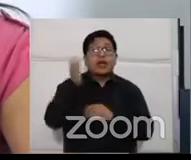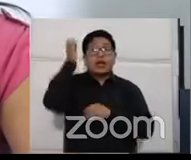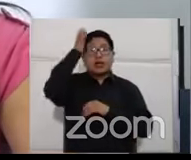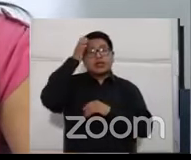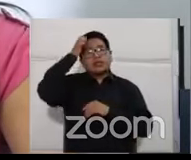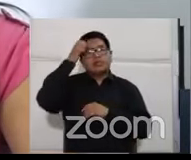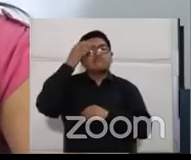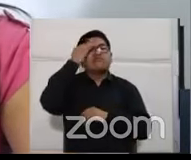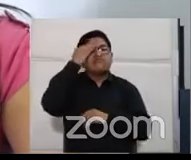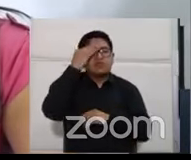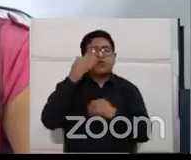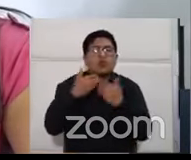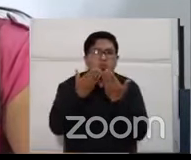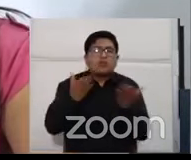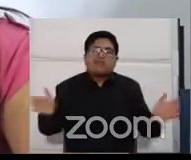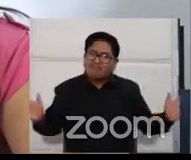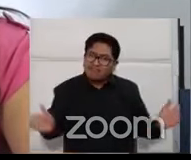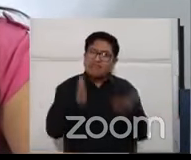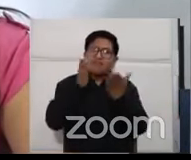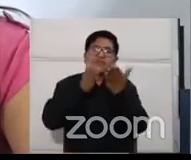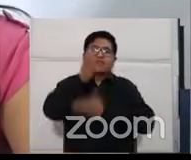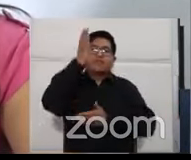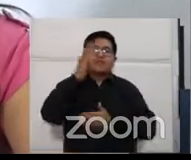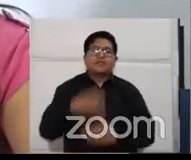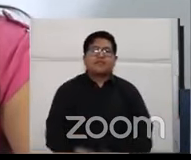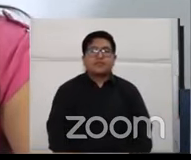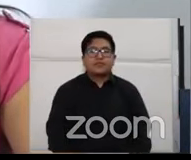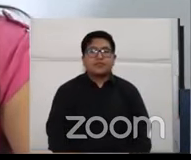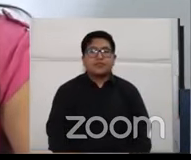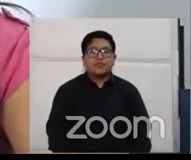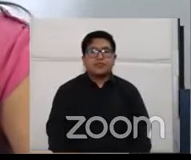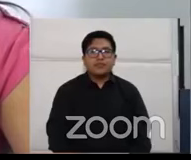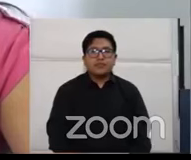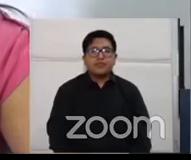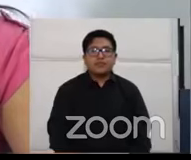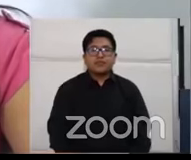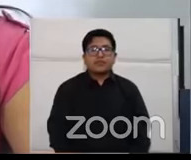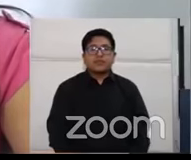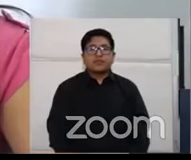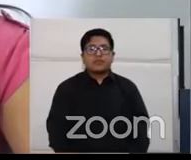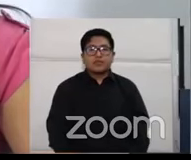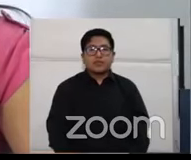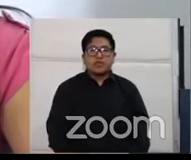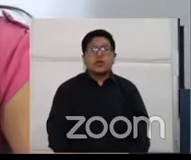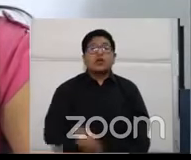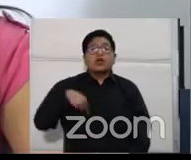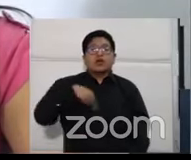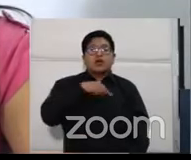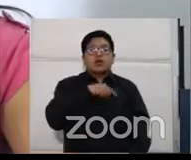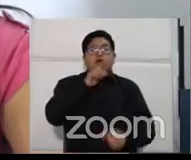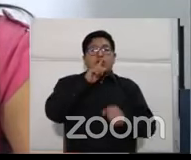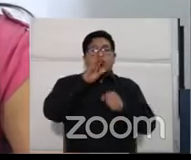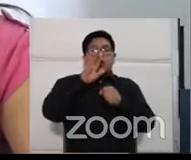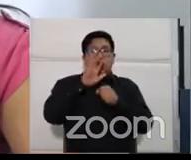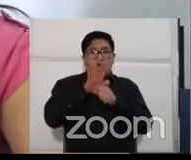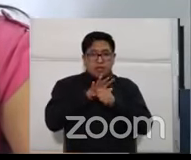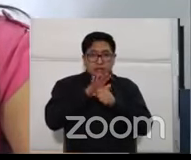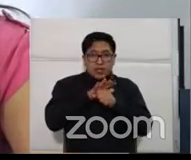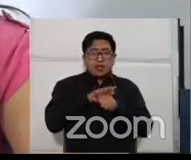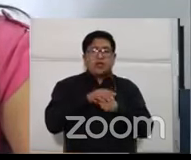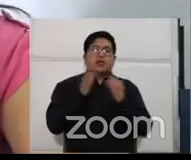de garantizarles sus derechos ese es el compromiso institucional y personal y